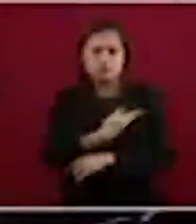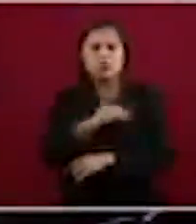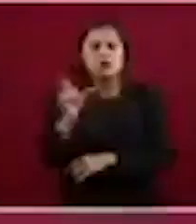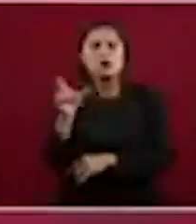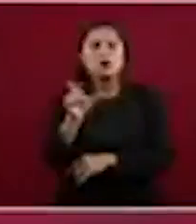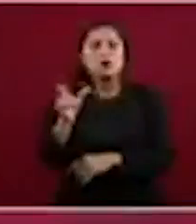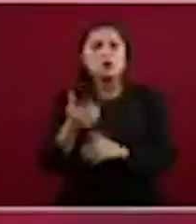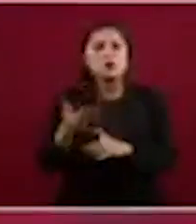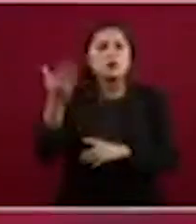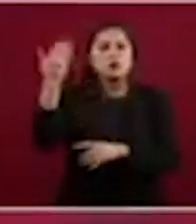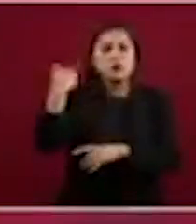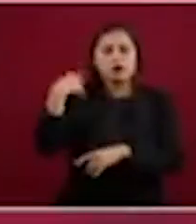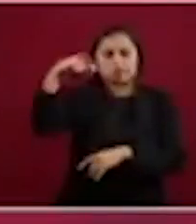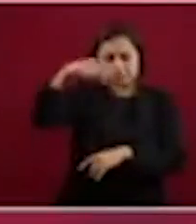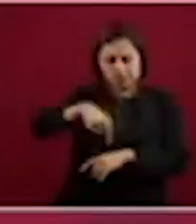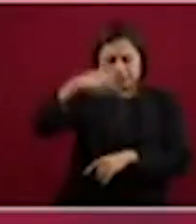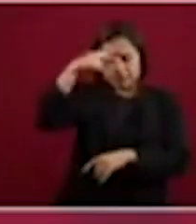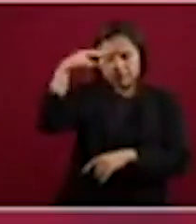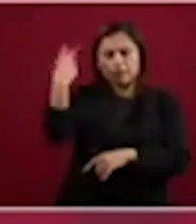hubo una elección en México,